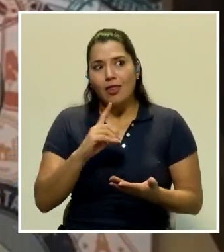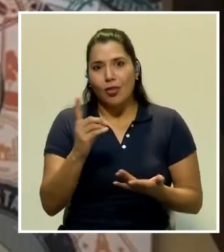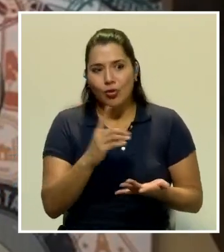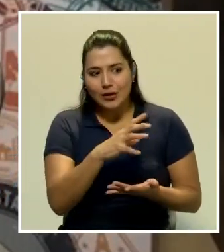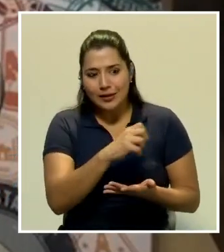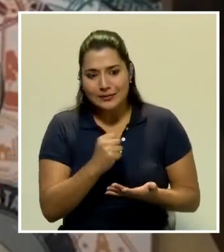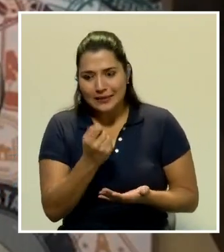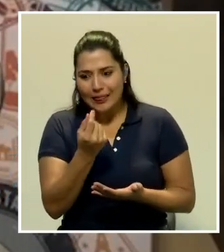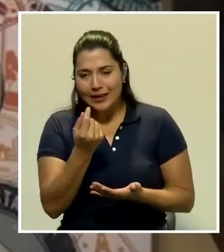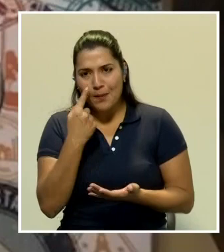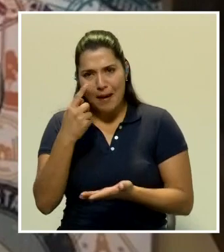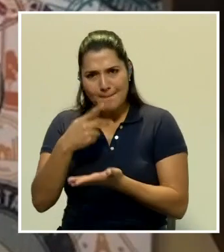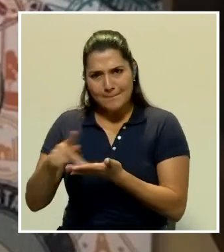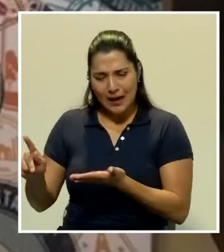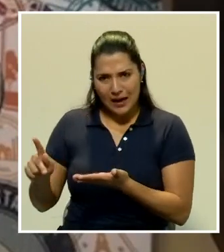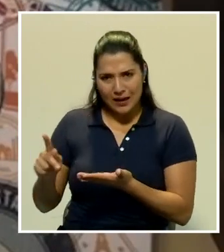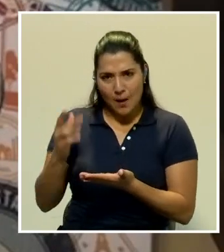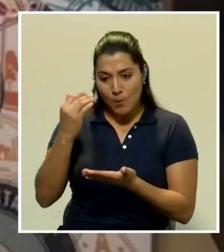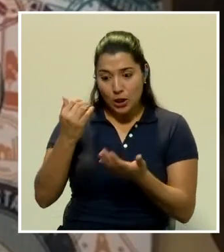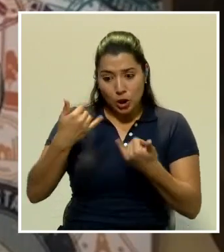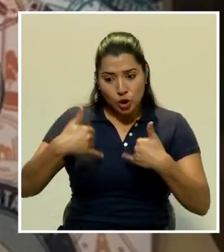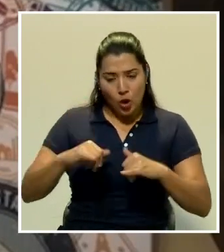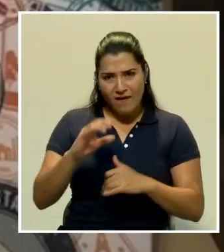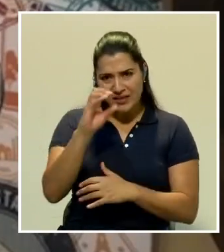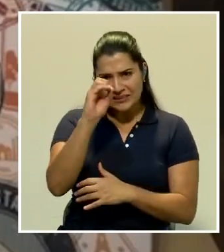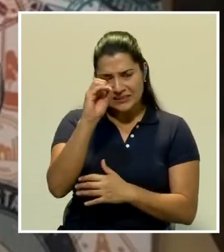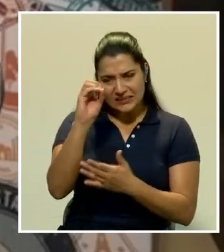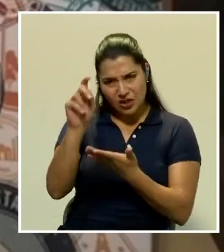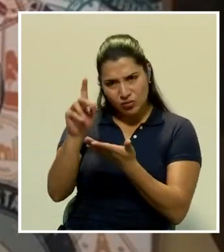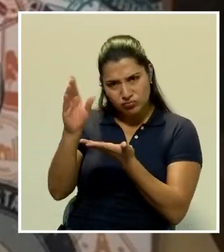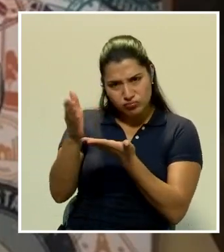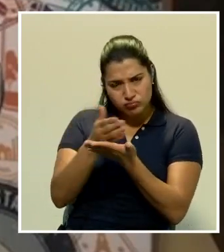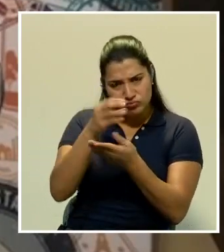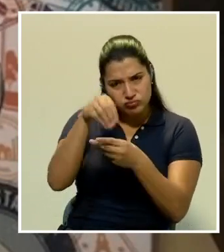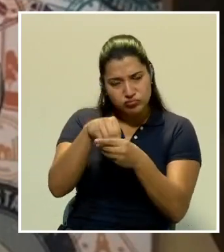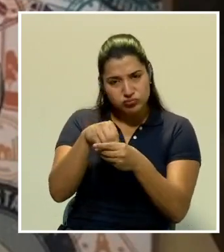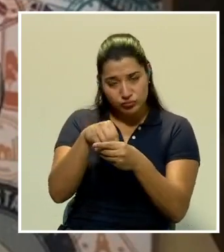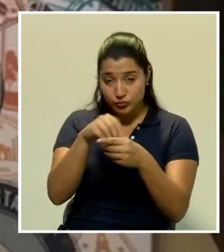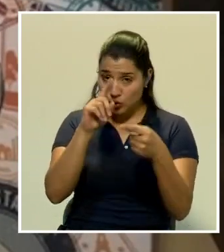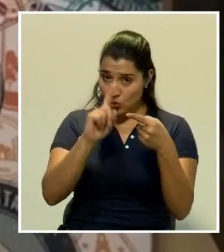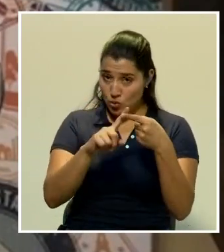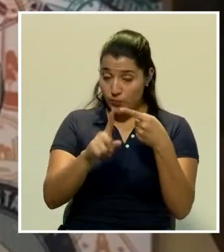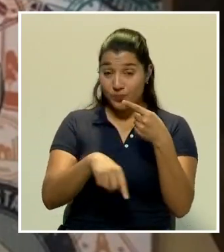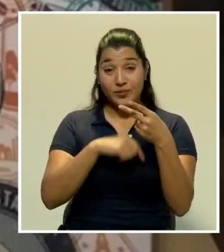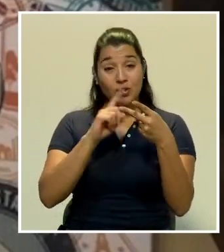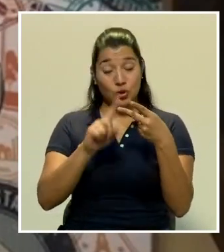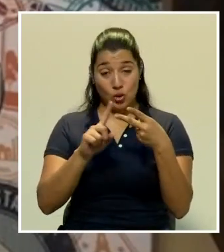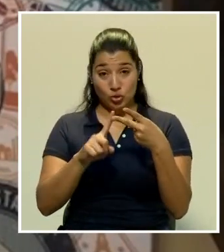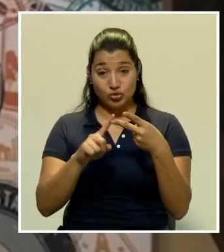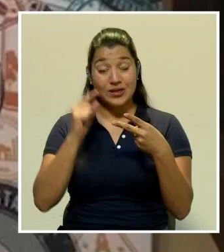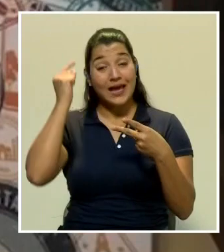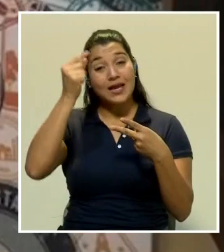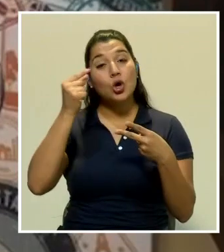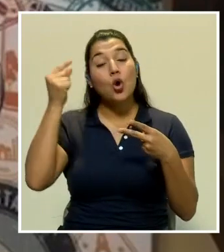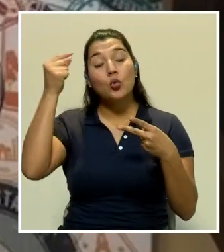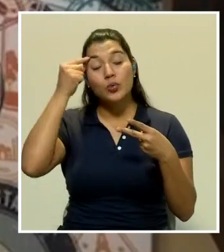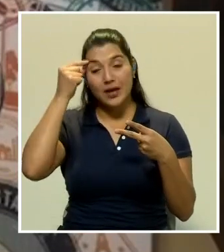los recursos si estamos a 0 ingresos. Ese es el número 1. El número 2 es el